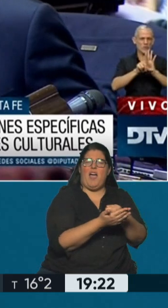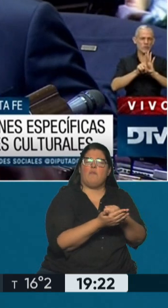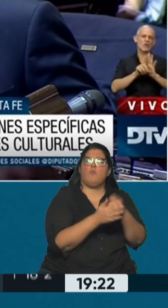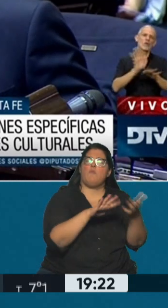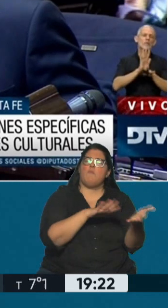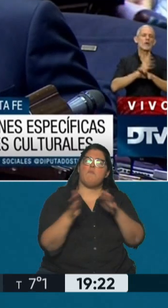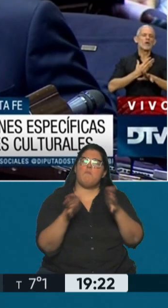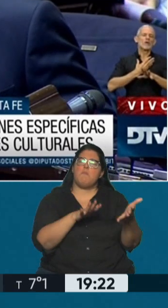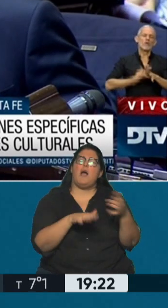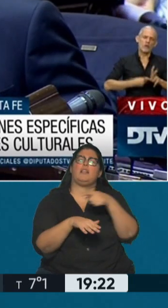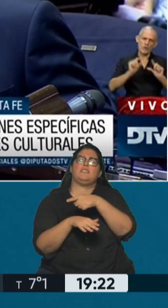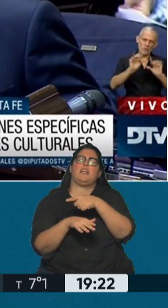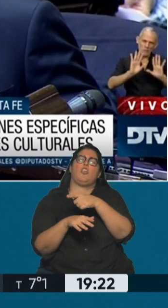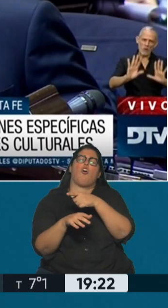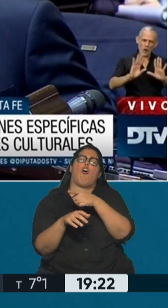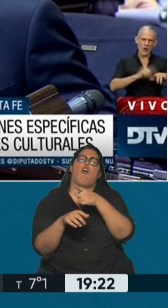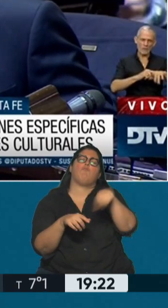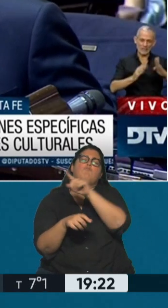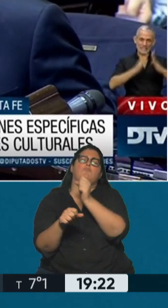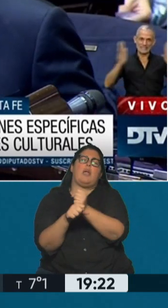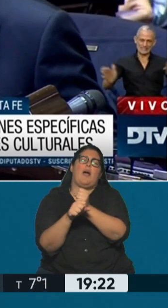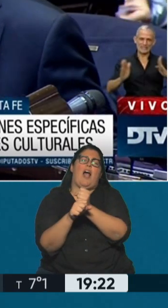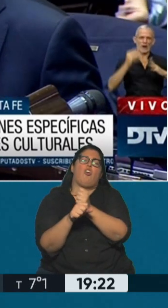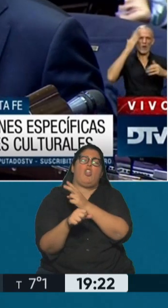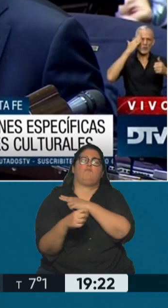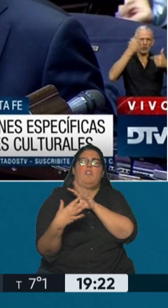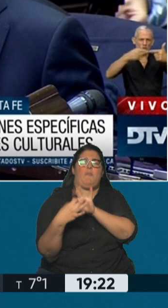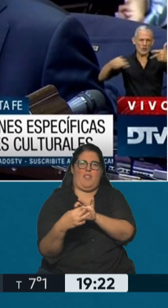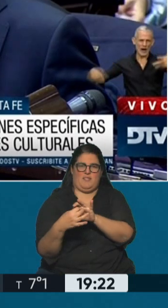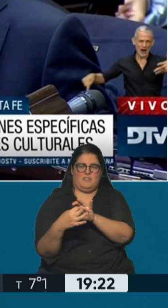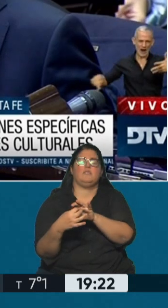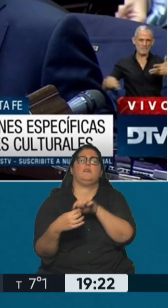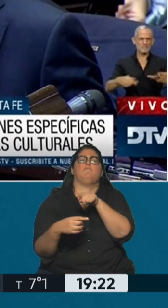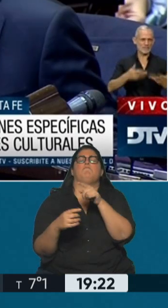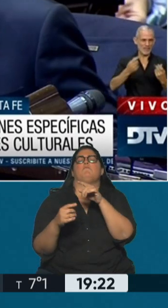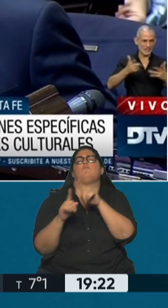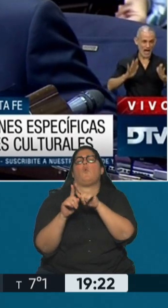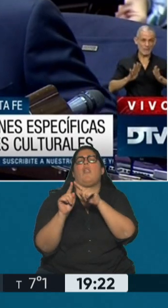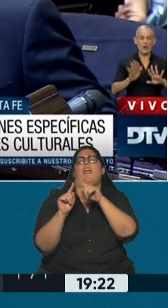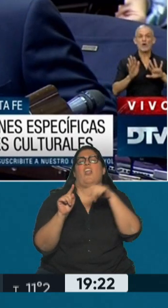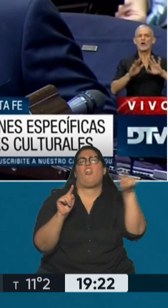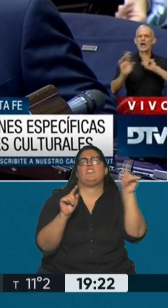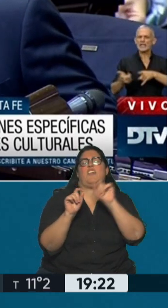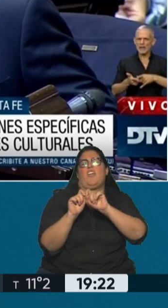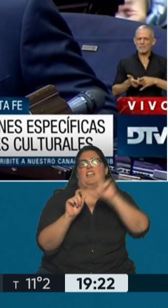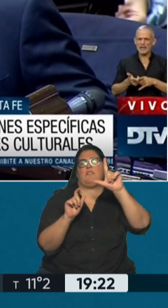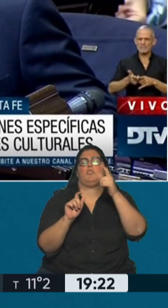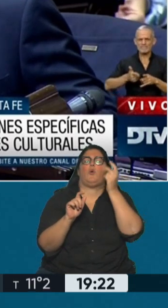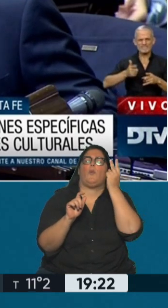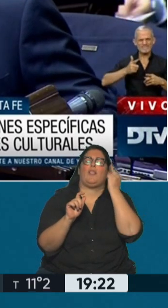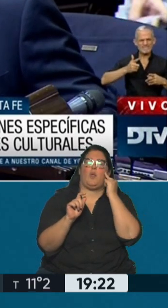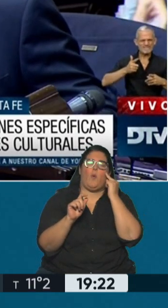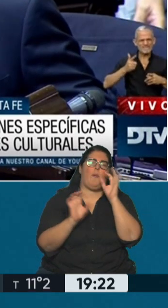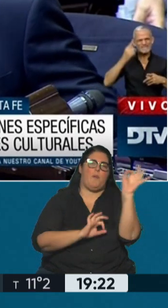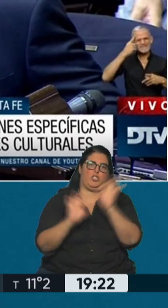lo que están pagando los trabajadores en relación de dependencia. Esto es un índice de crecimiento del